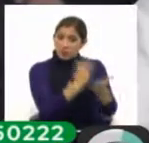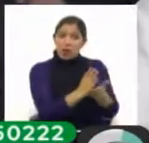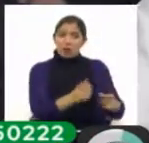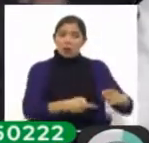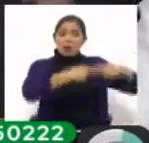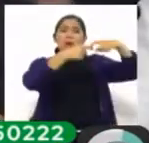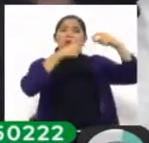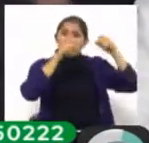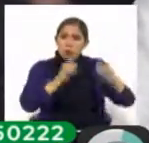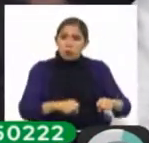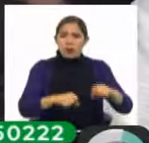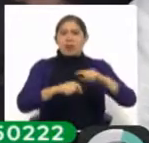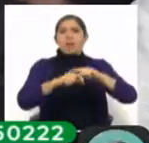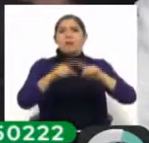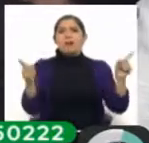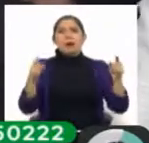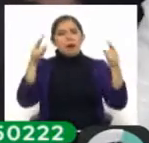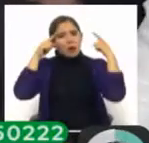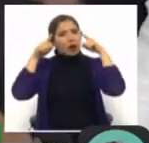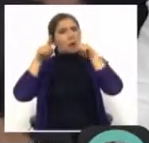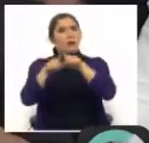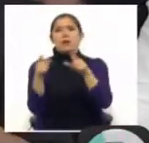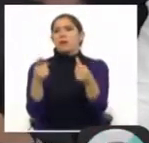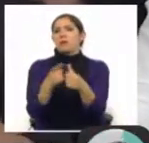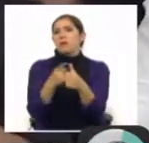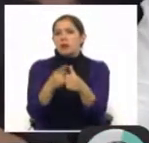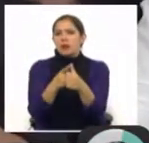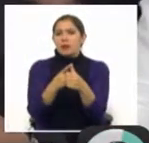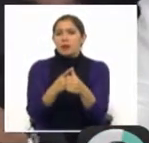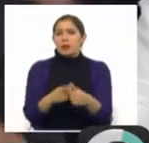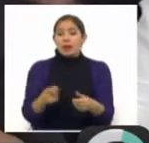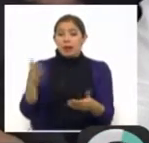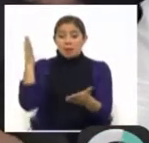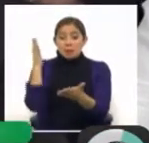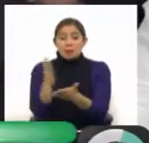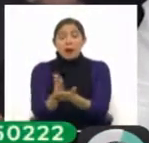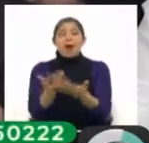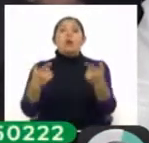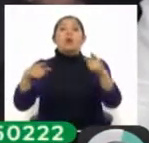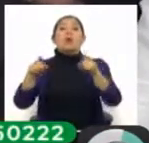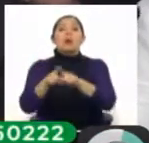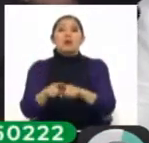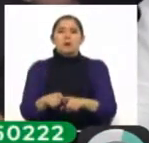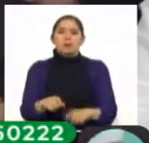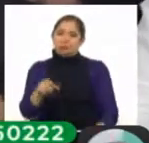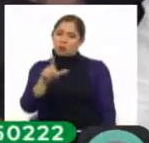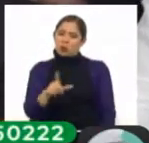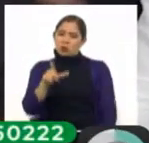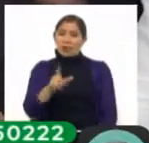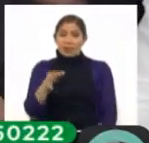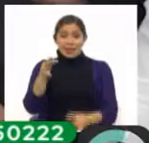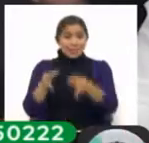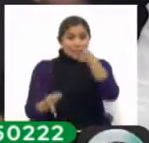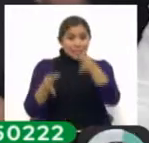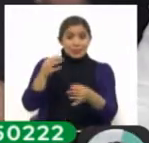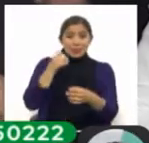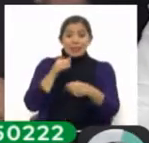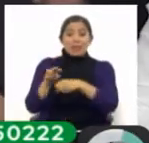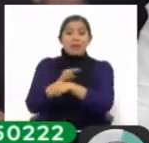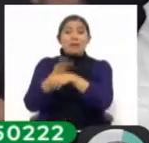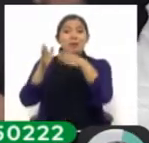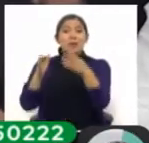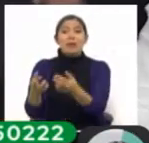acuerdo. El paro tiene fecha y día. El paro se suspende el día lunes si la ministra responde a